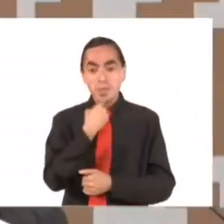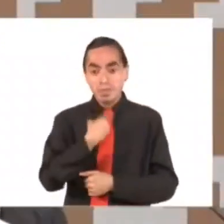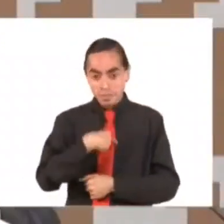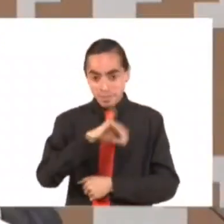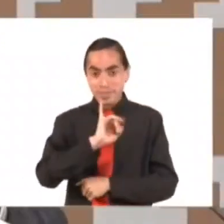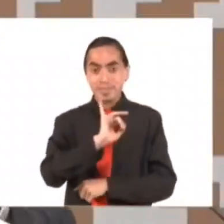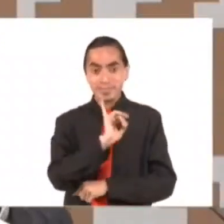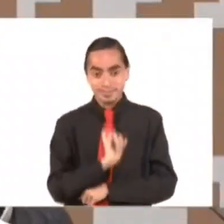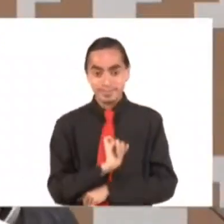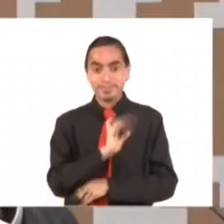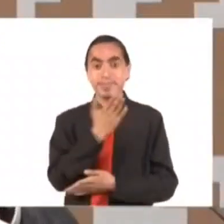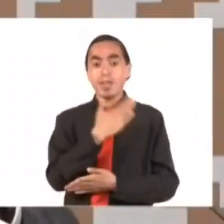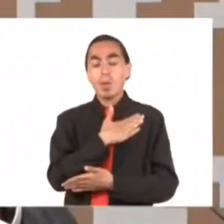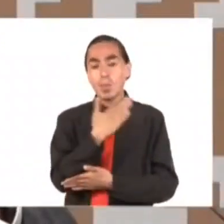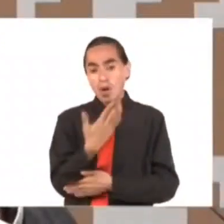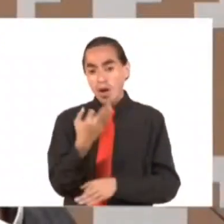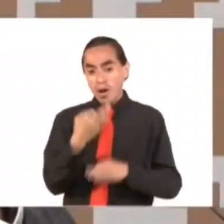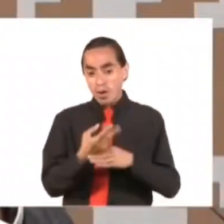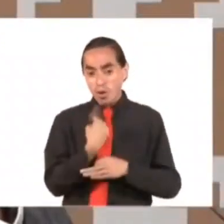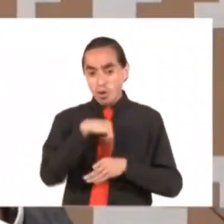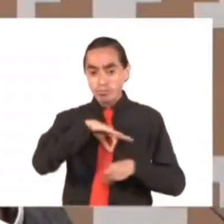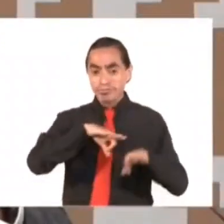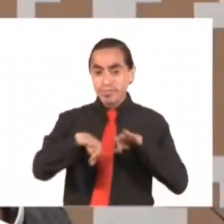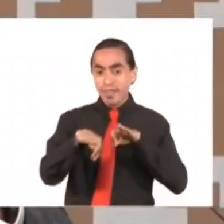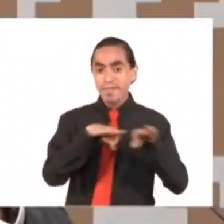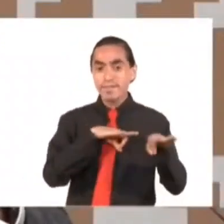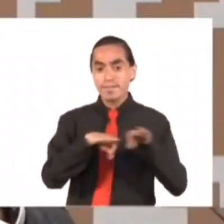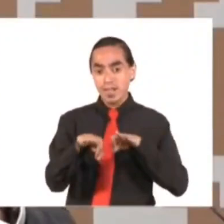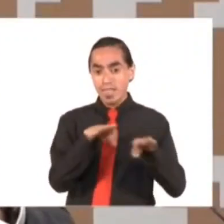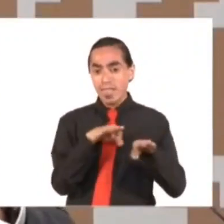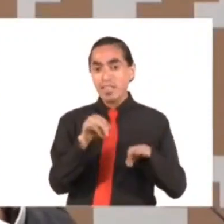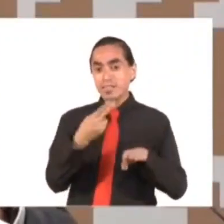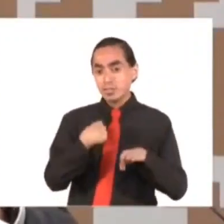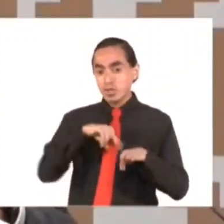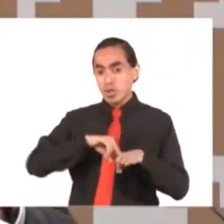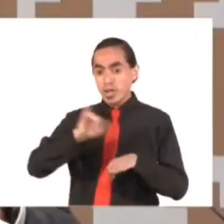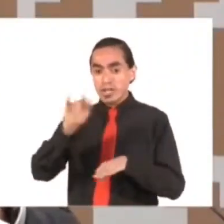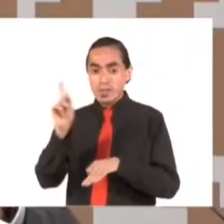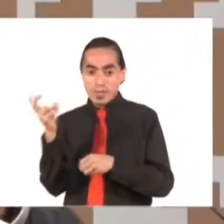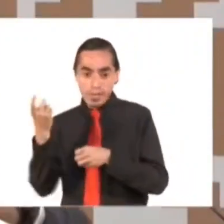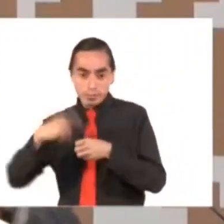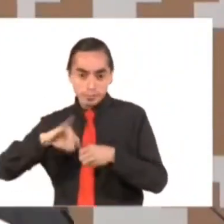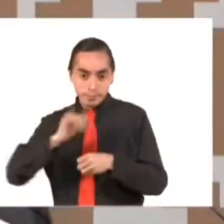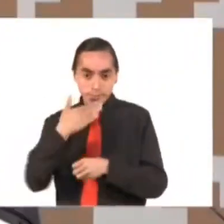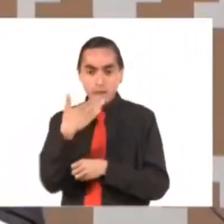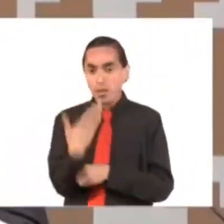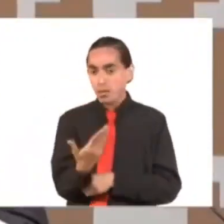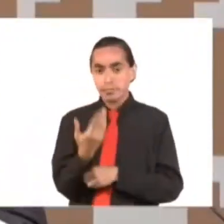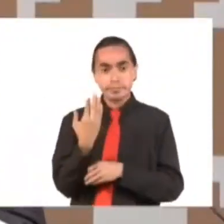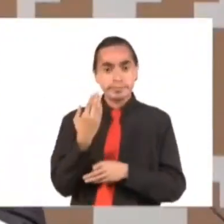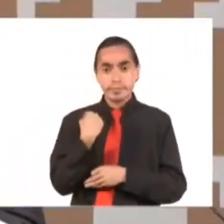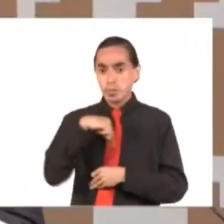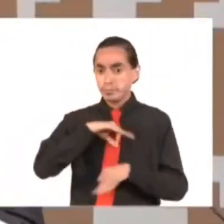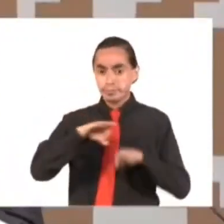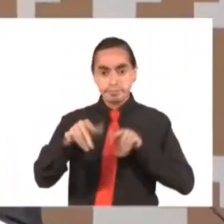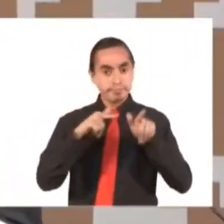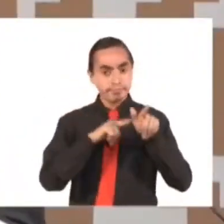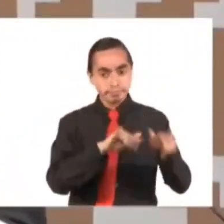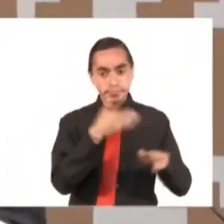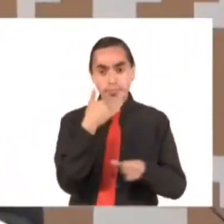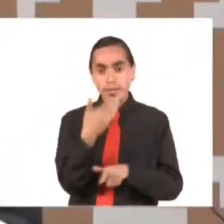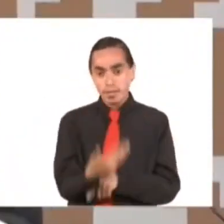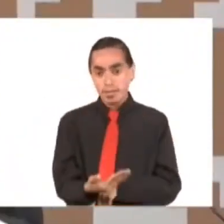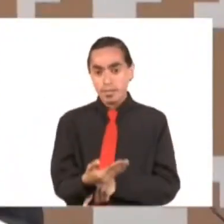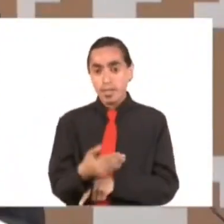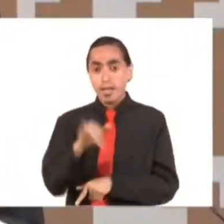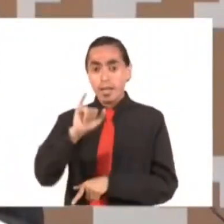aquí estamos trabajando por nuestra alma mater, y así lo seguiremos haciendo. Y para nosotros en el Politécnico es